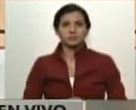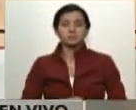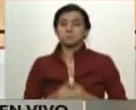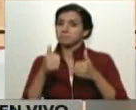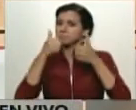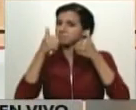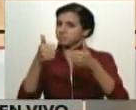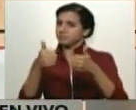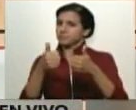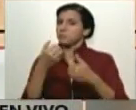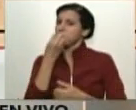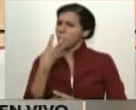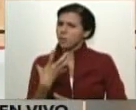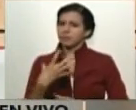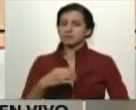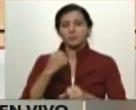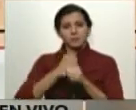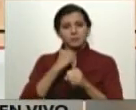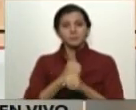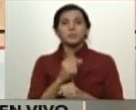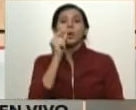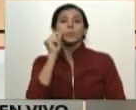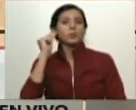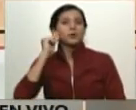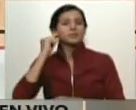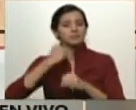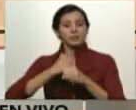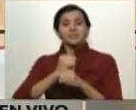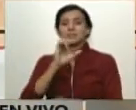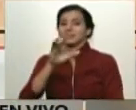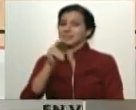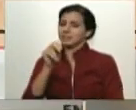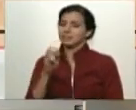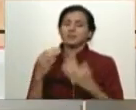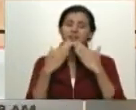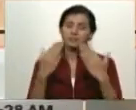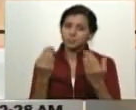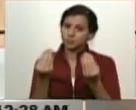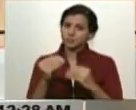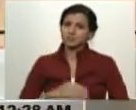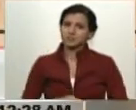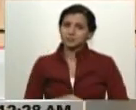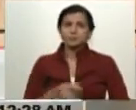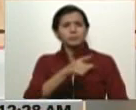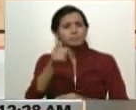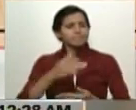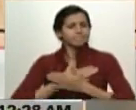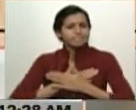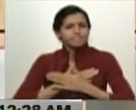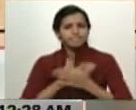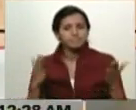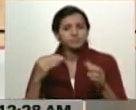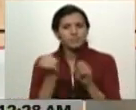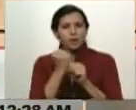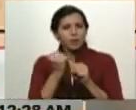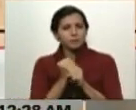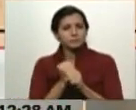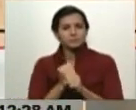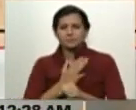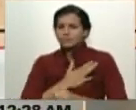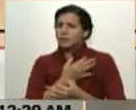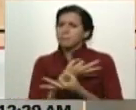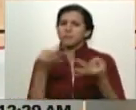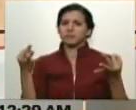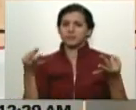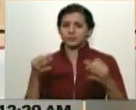calidad. A los hombres y mujeres del Poder Electoral, muchísimas gracias por su entrega y por el trabajo